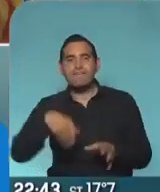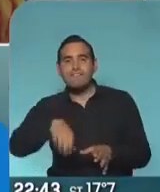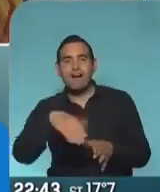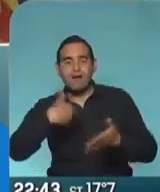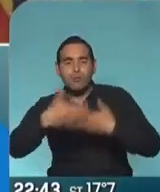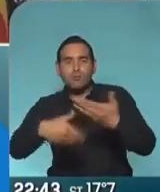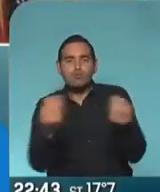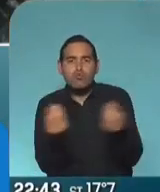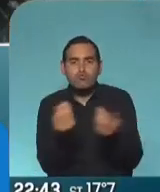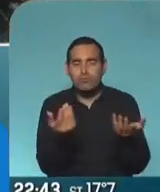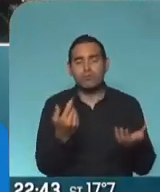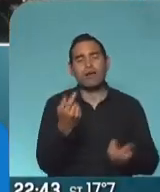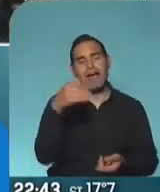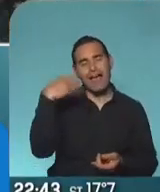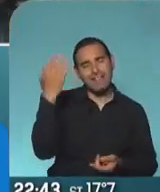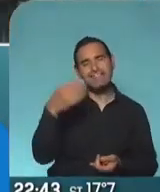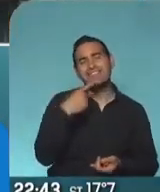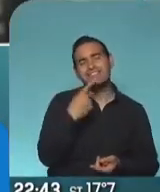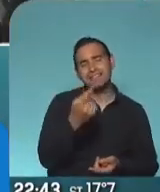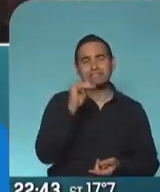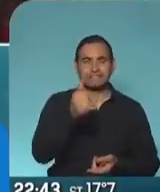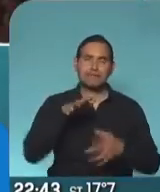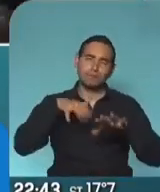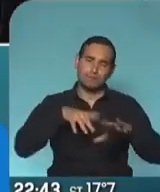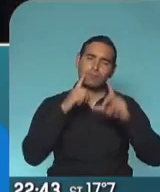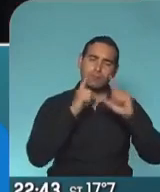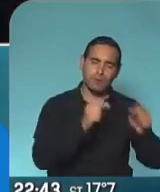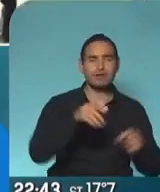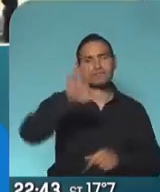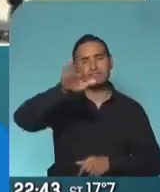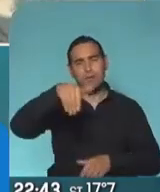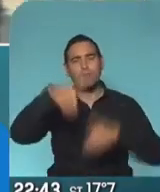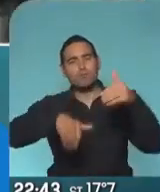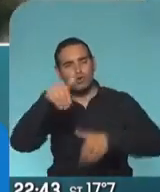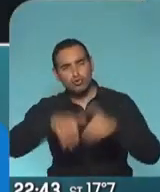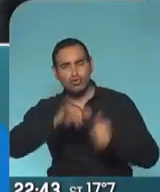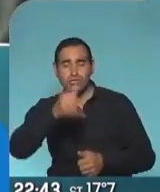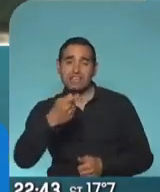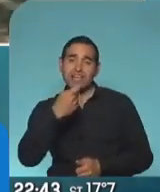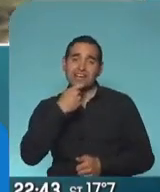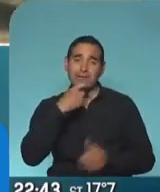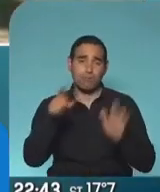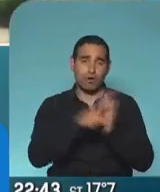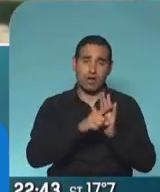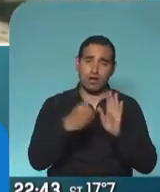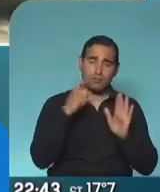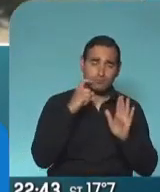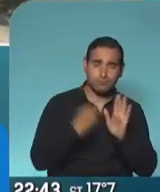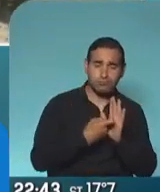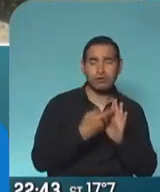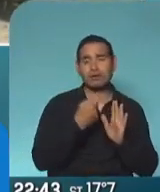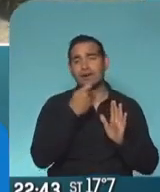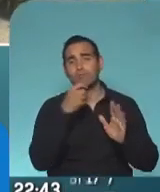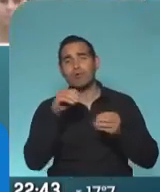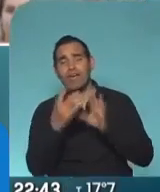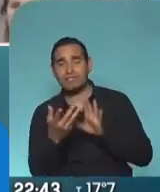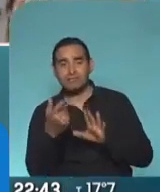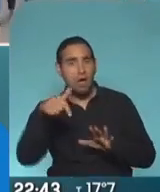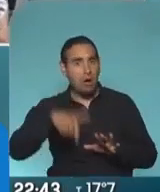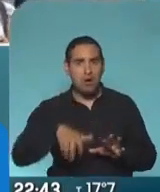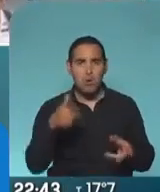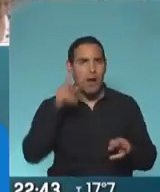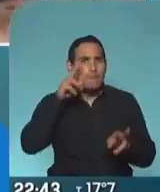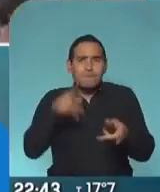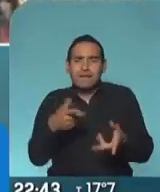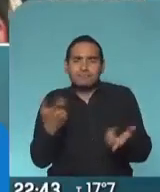avanzar. La otra vez decían, bueno, hacemos estas manifestaciones, convocamos un referéndum, si lo declaran inconstitucional hacemos tal cosa. Bueno, ahora pareciera que no hay una